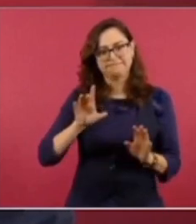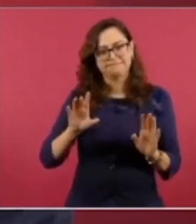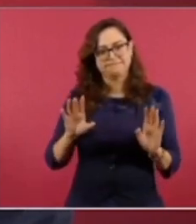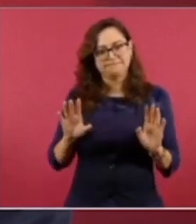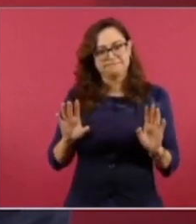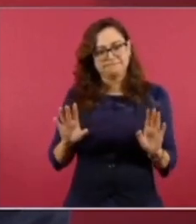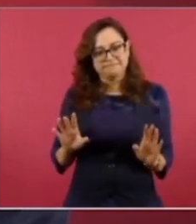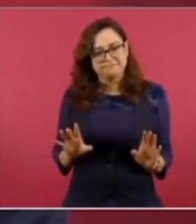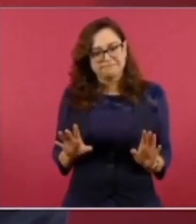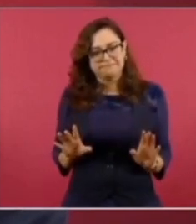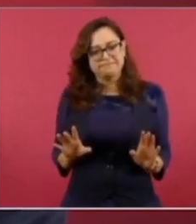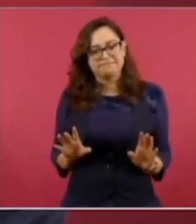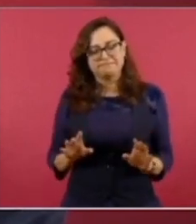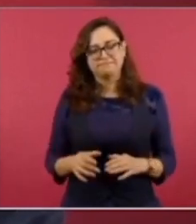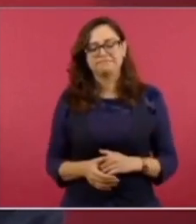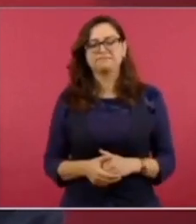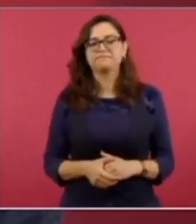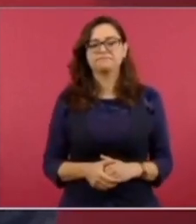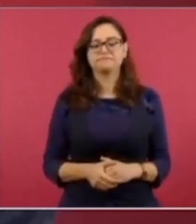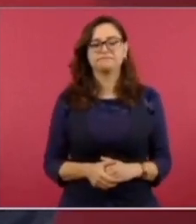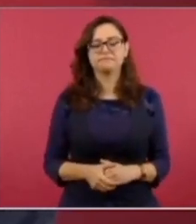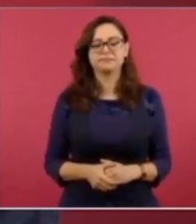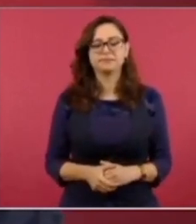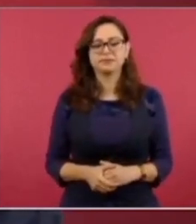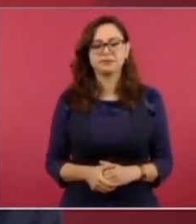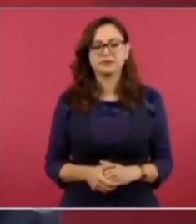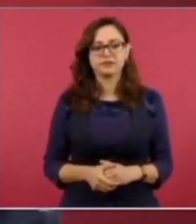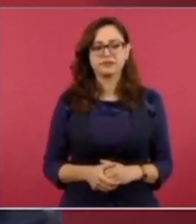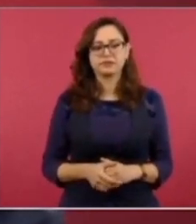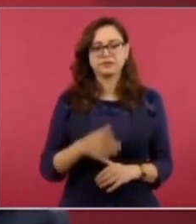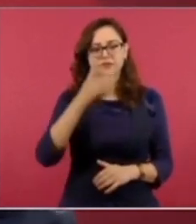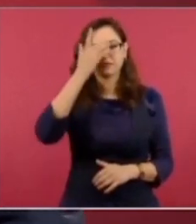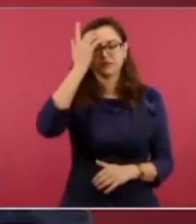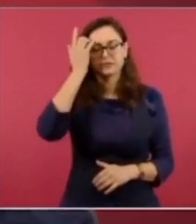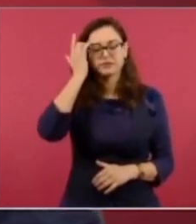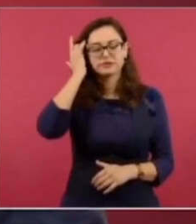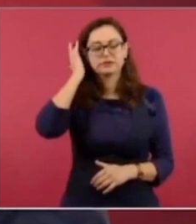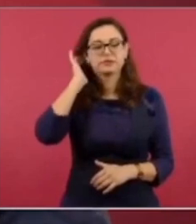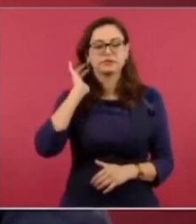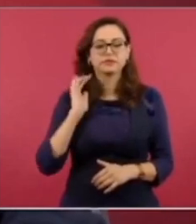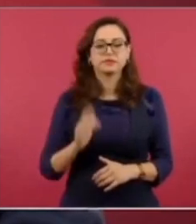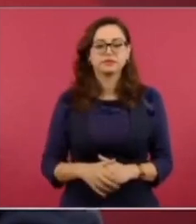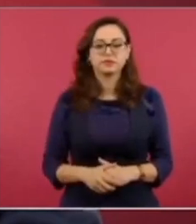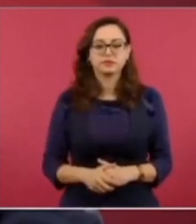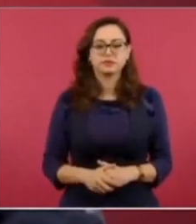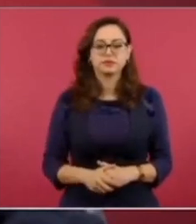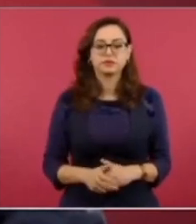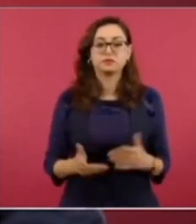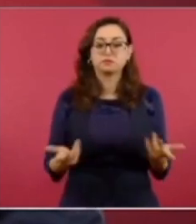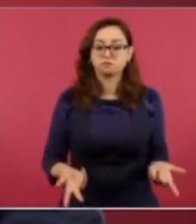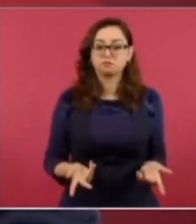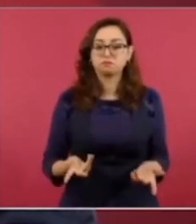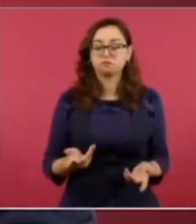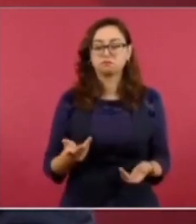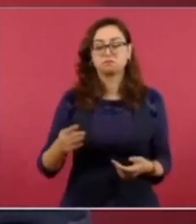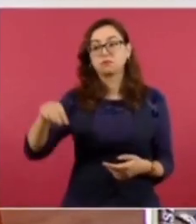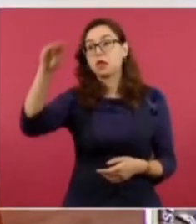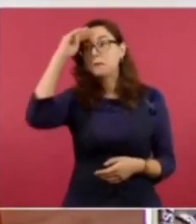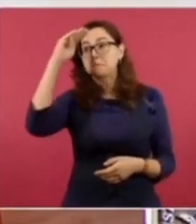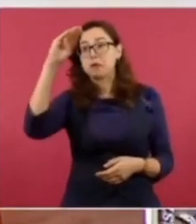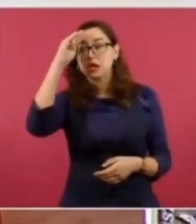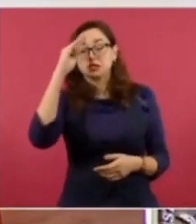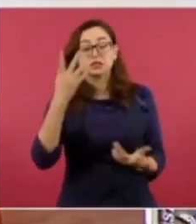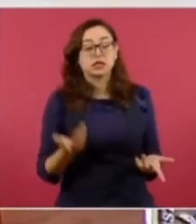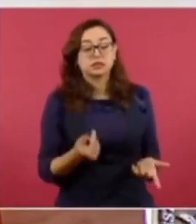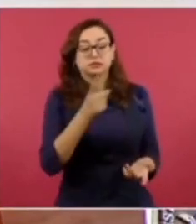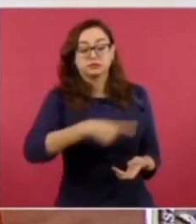Podría hacerlo. Entonces, es mejor el procedimiento